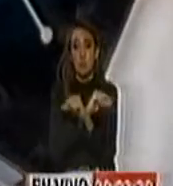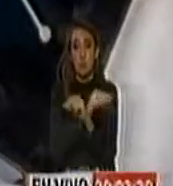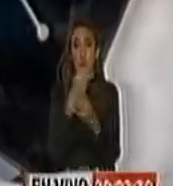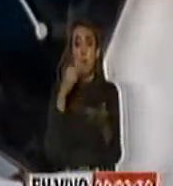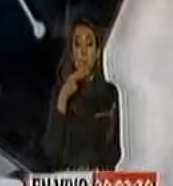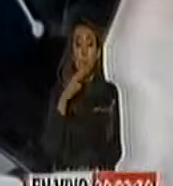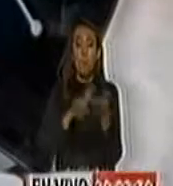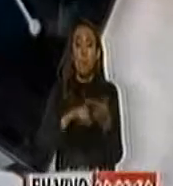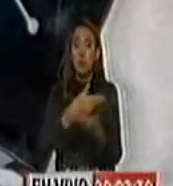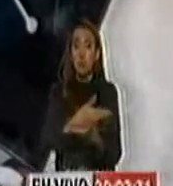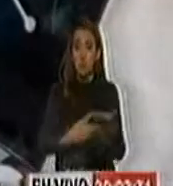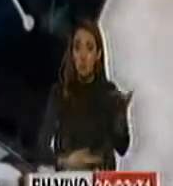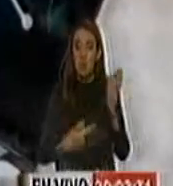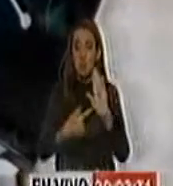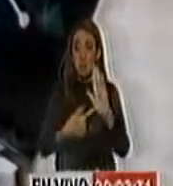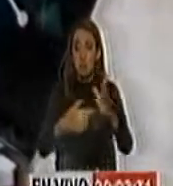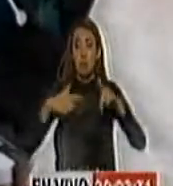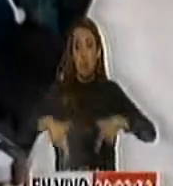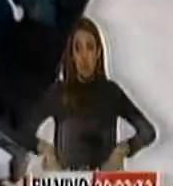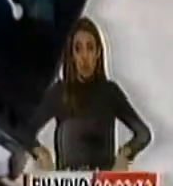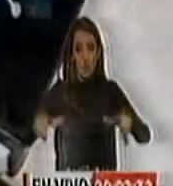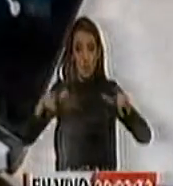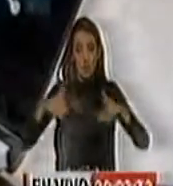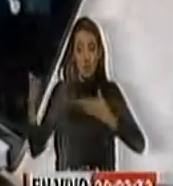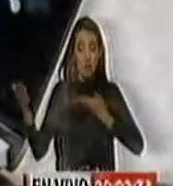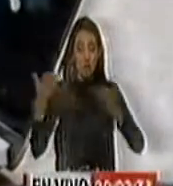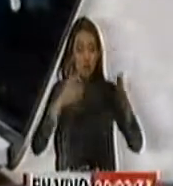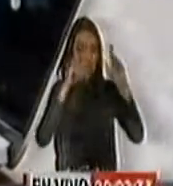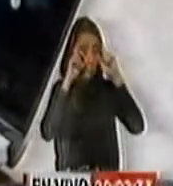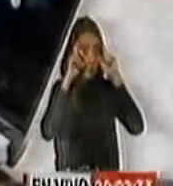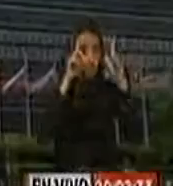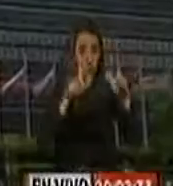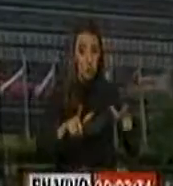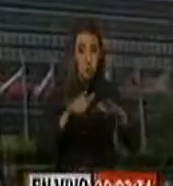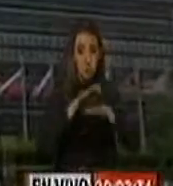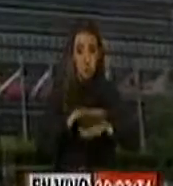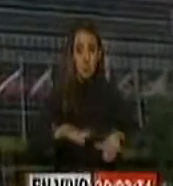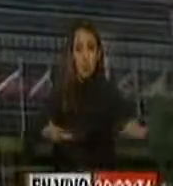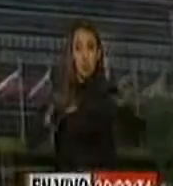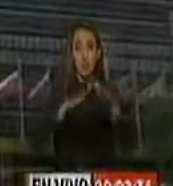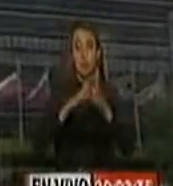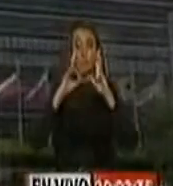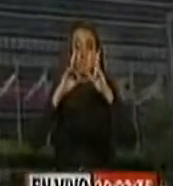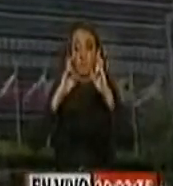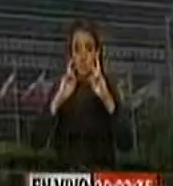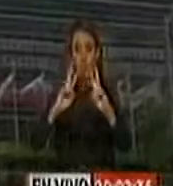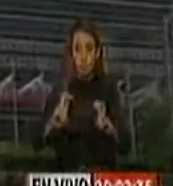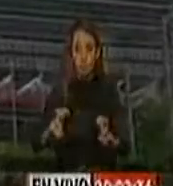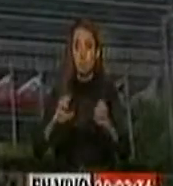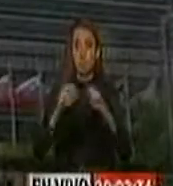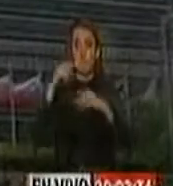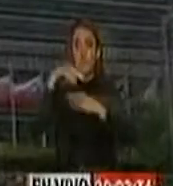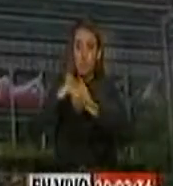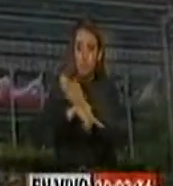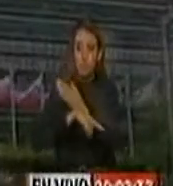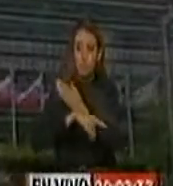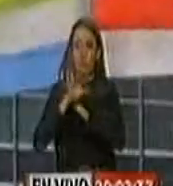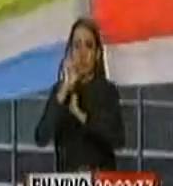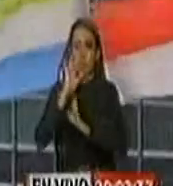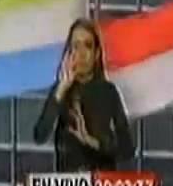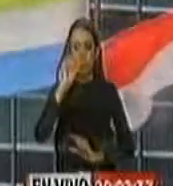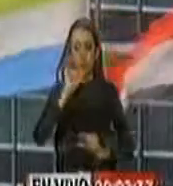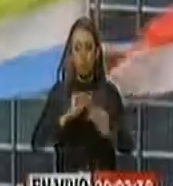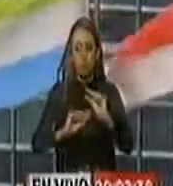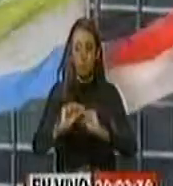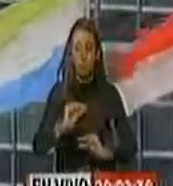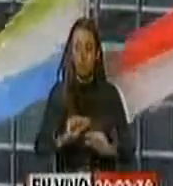conocer en su cuenta de Twitter que el presidente Lenín Moreno envió un oficio a la Fiscalía General para que se abra una investigación profunda y minuciosa de